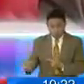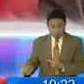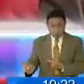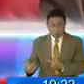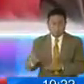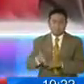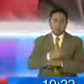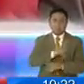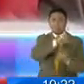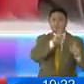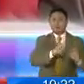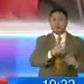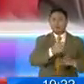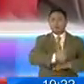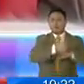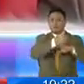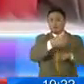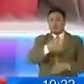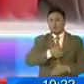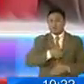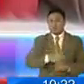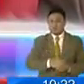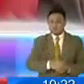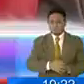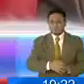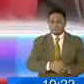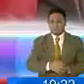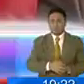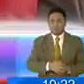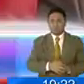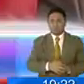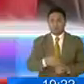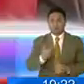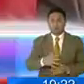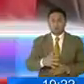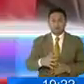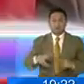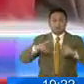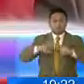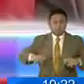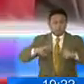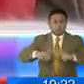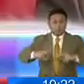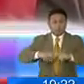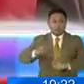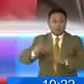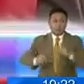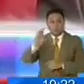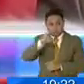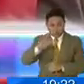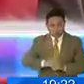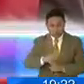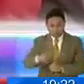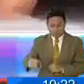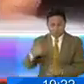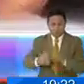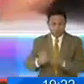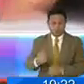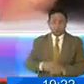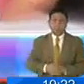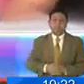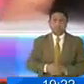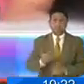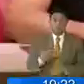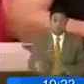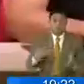con la identidad de las personas que mentaron, perpetraron y que son los responsables de estos hechos vandálicos. No